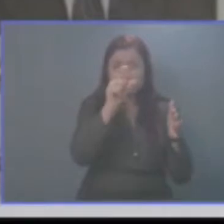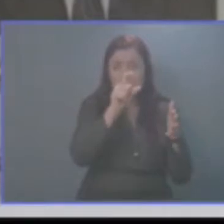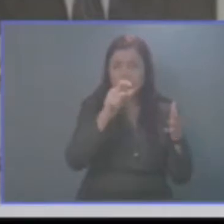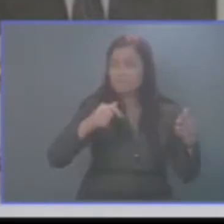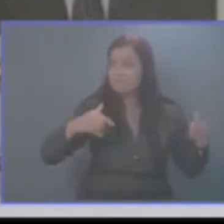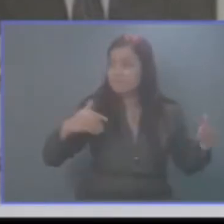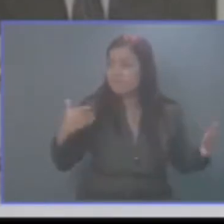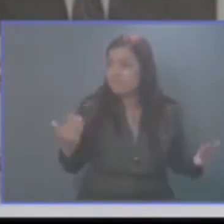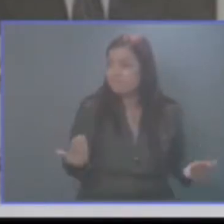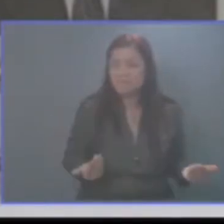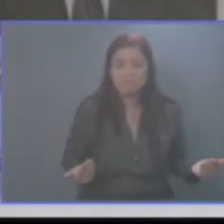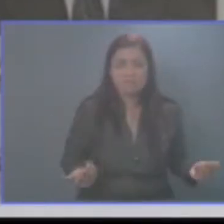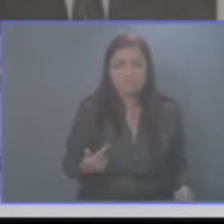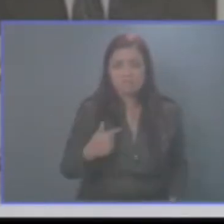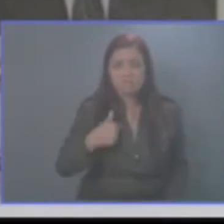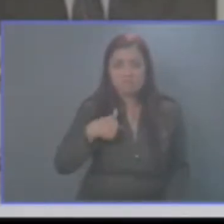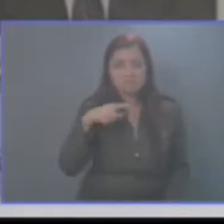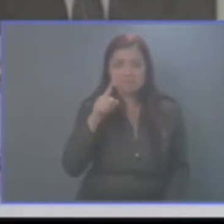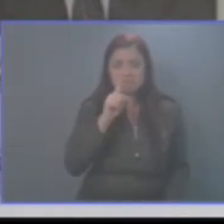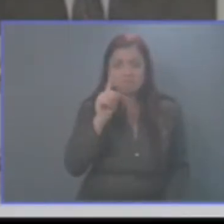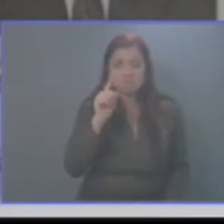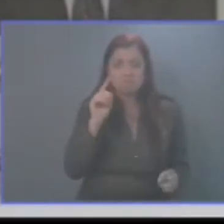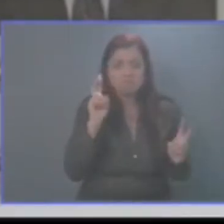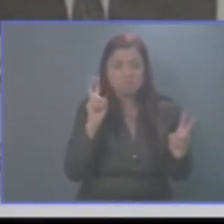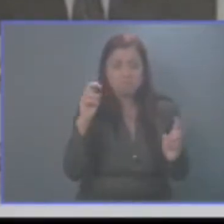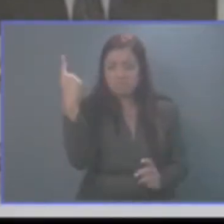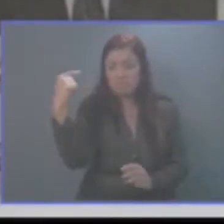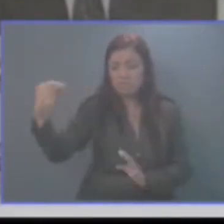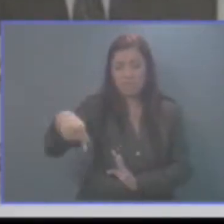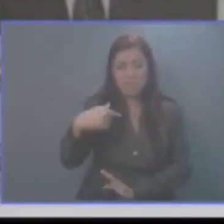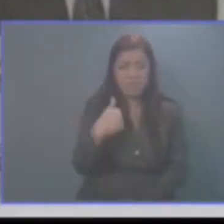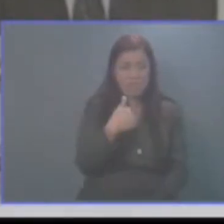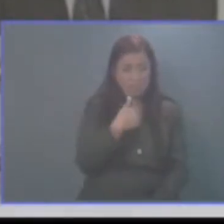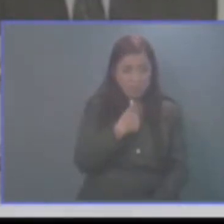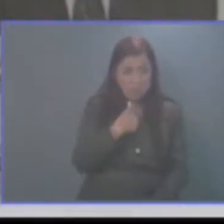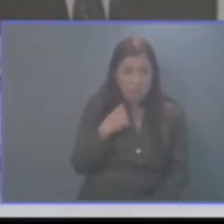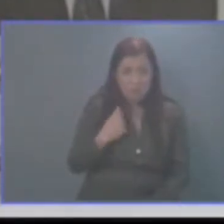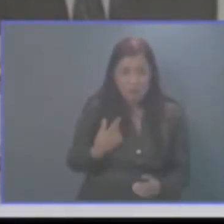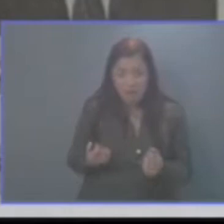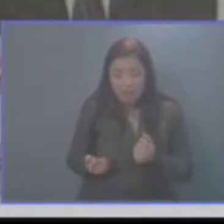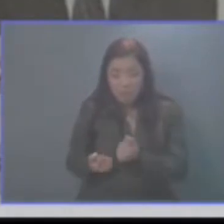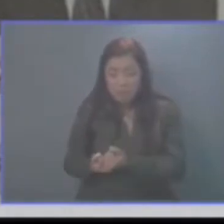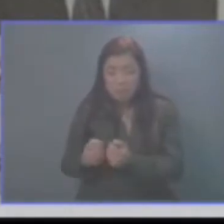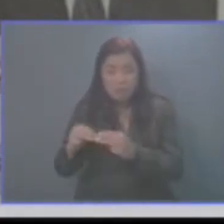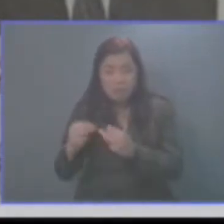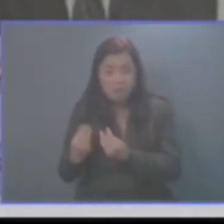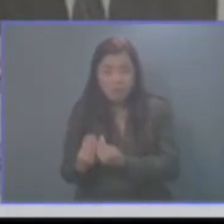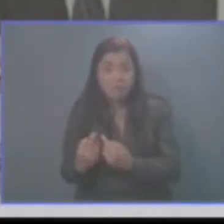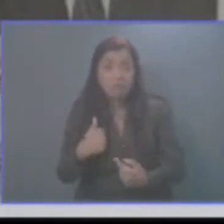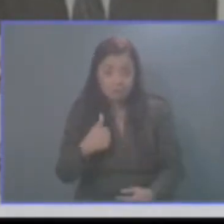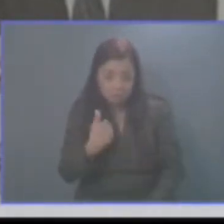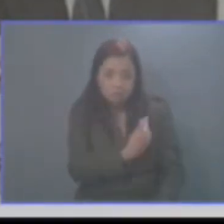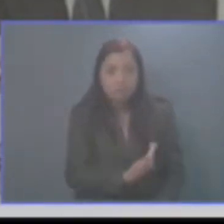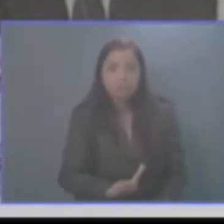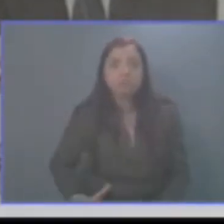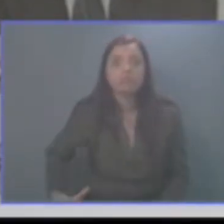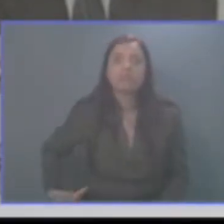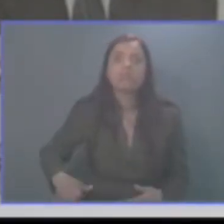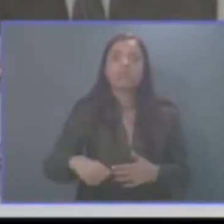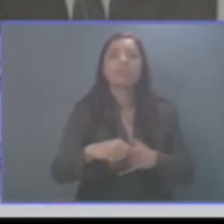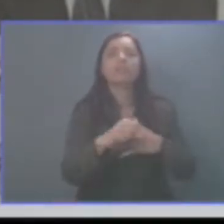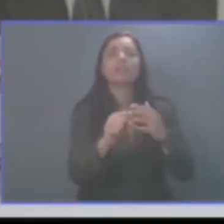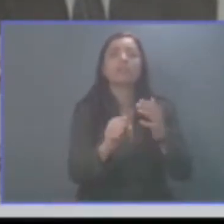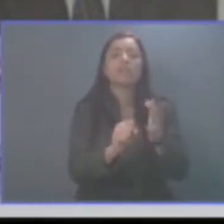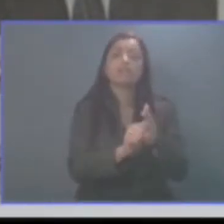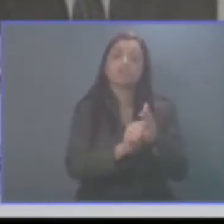tanto, no voy a relativizar esta acusación que es contra un presidente de la Asamblea Legislativa y, más grave